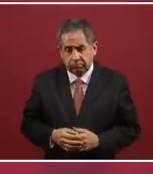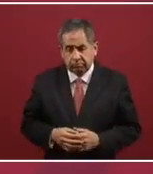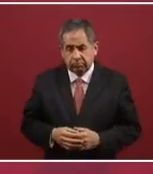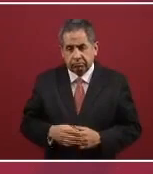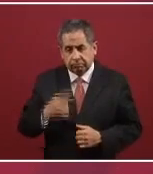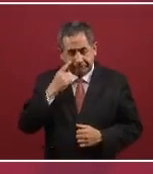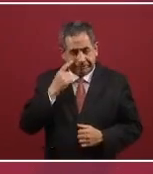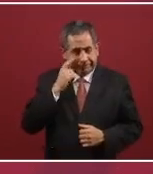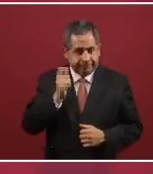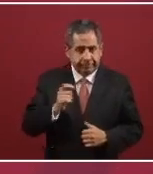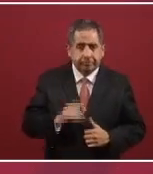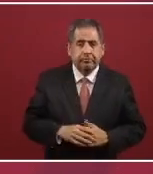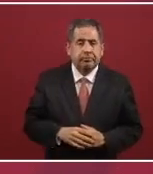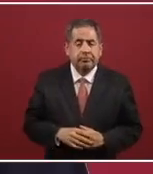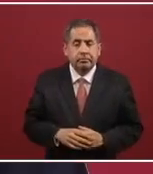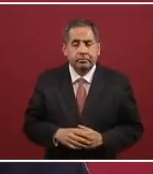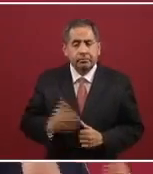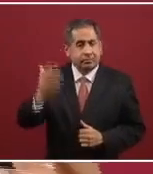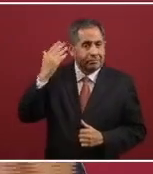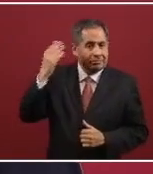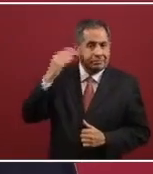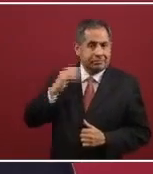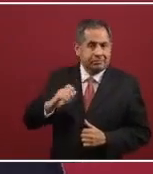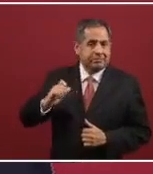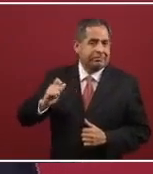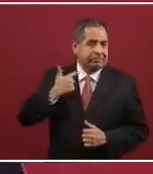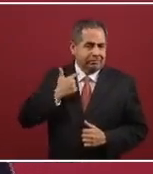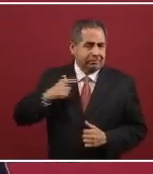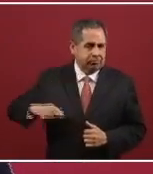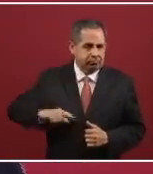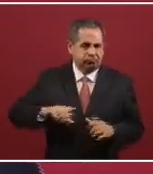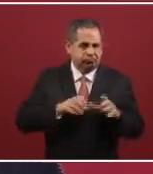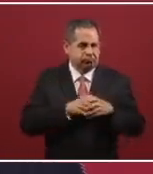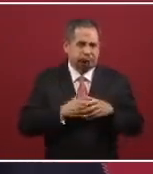Es más, el régimen autoritario,